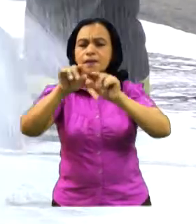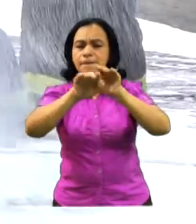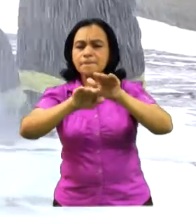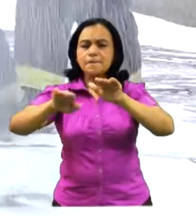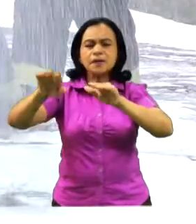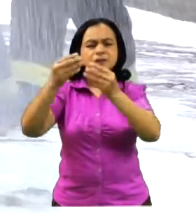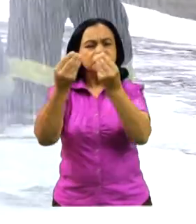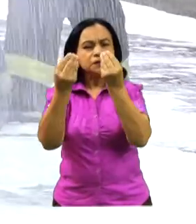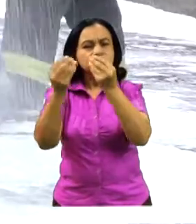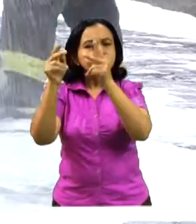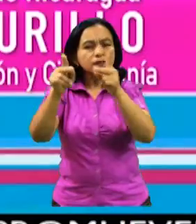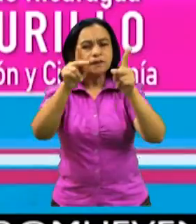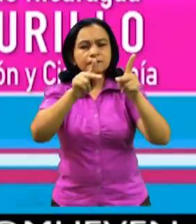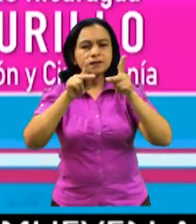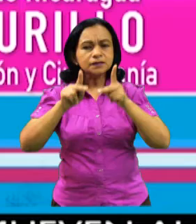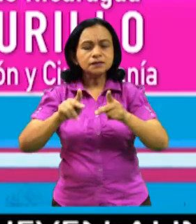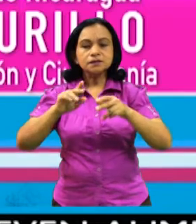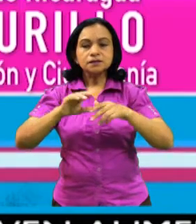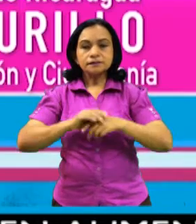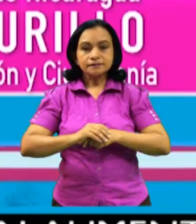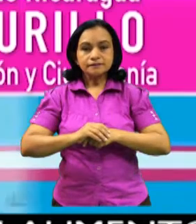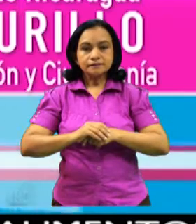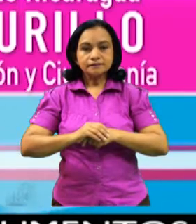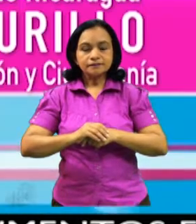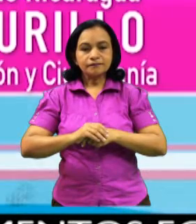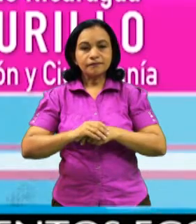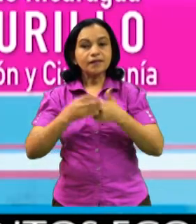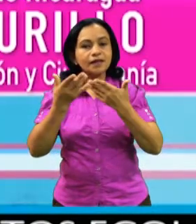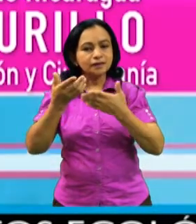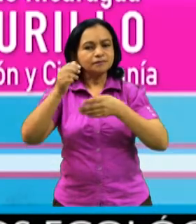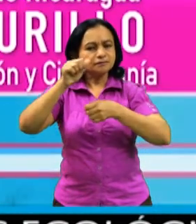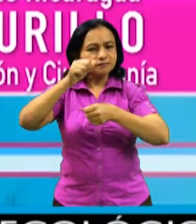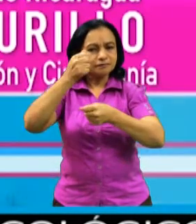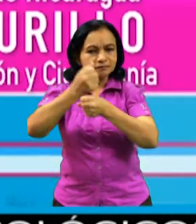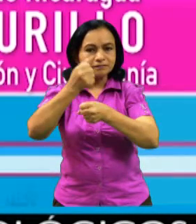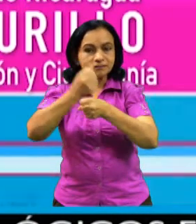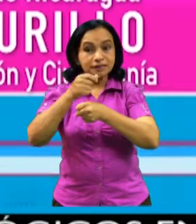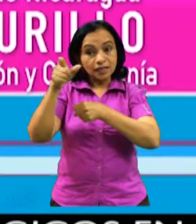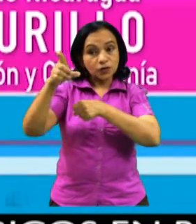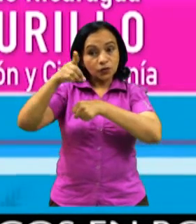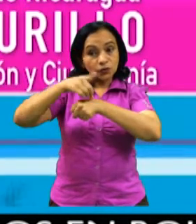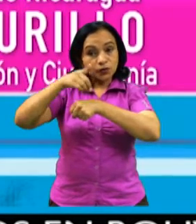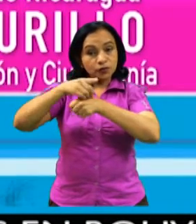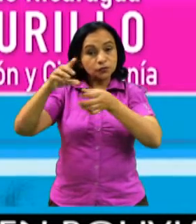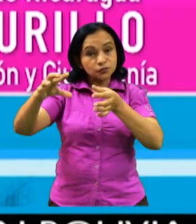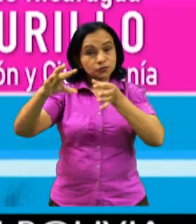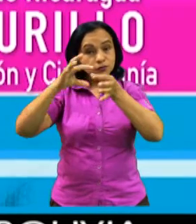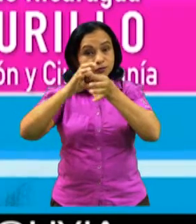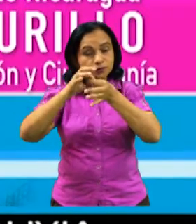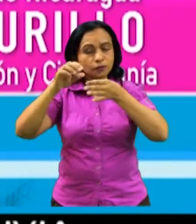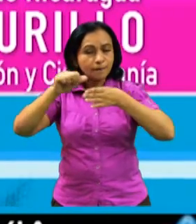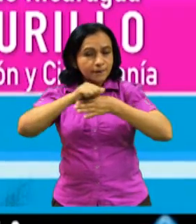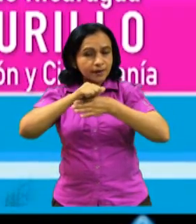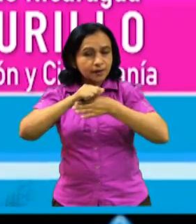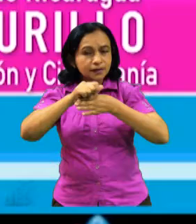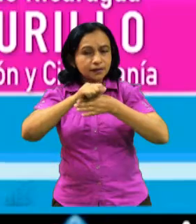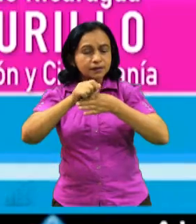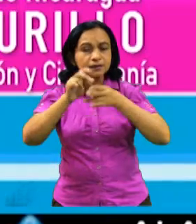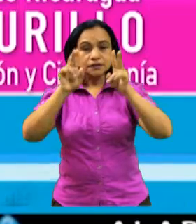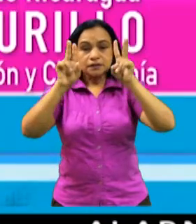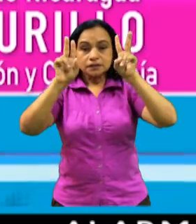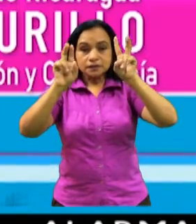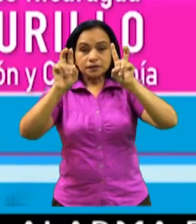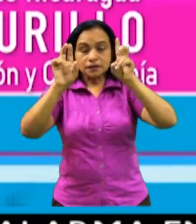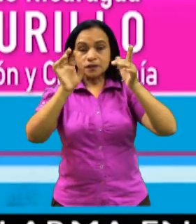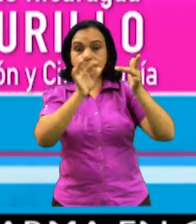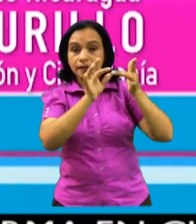concentran muchas personas. Así que estamos trabajando ya con el doctor González para prepararnos con